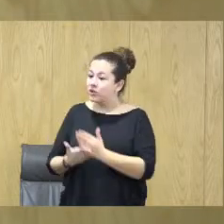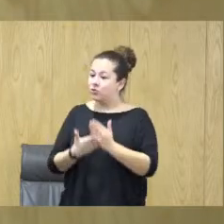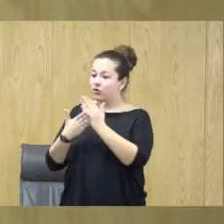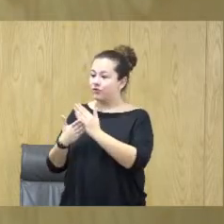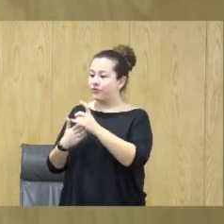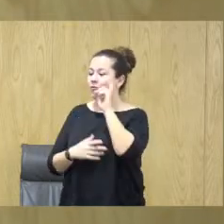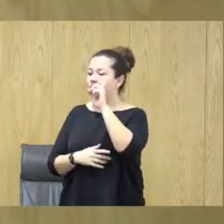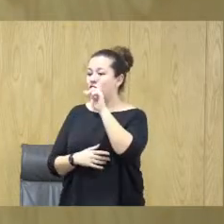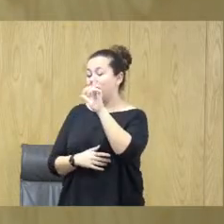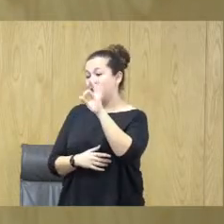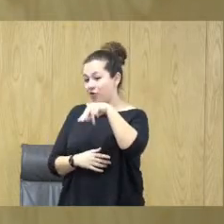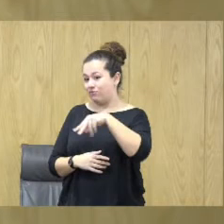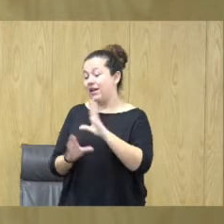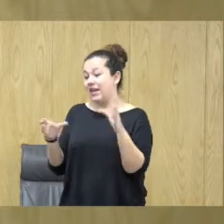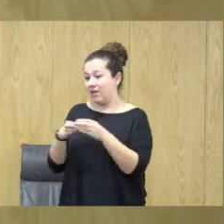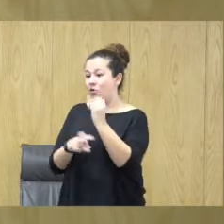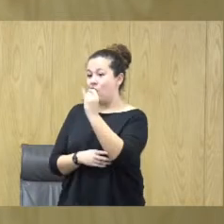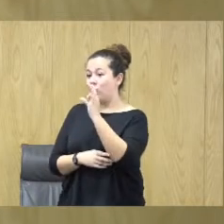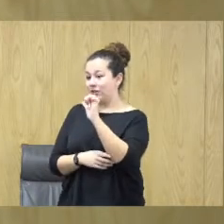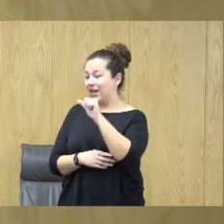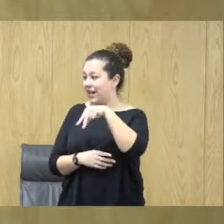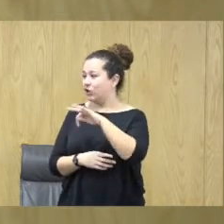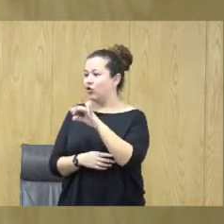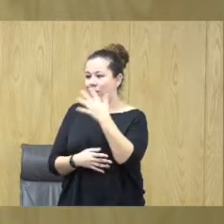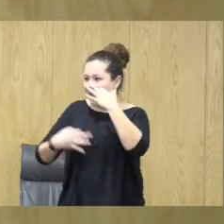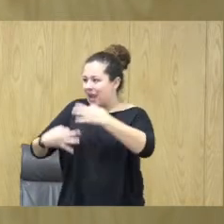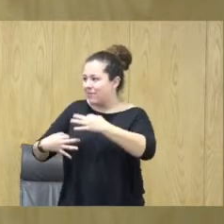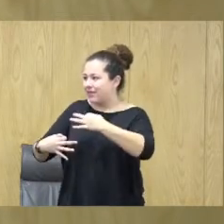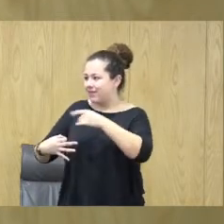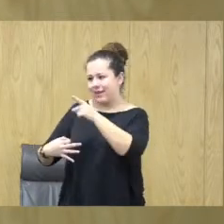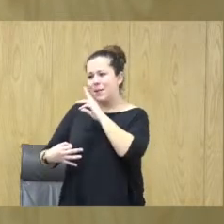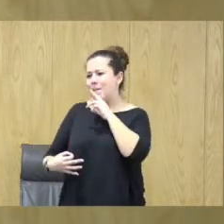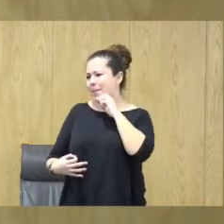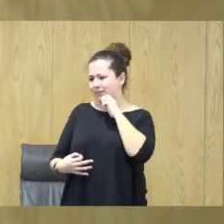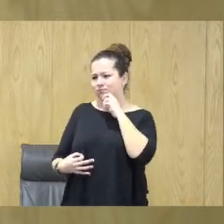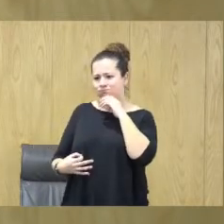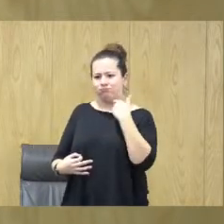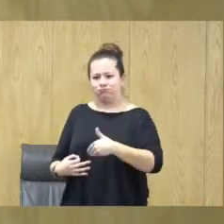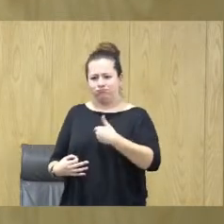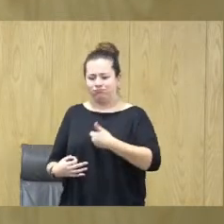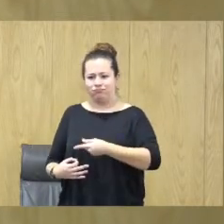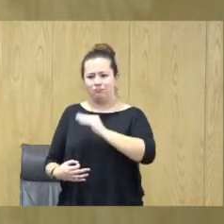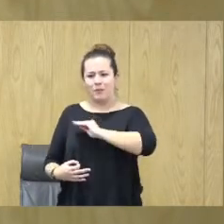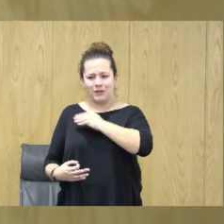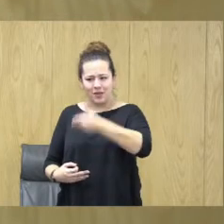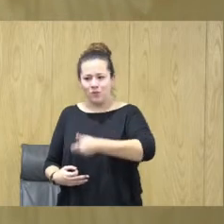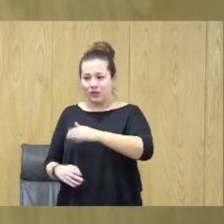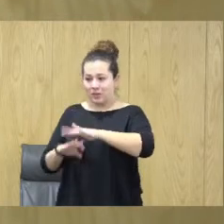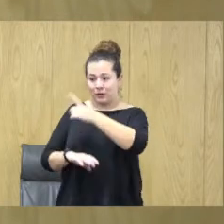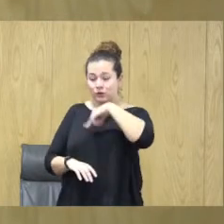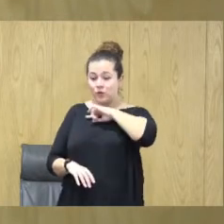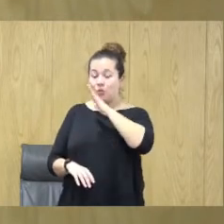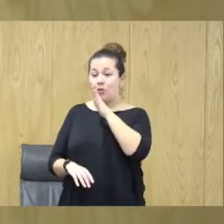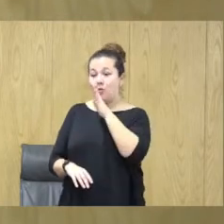y su equipo, José Antonio, que realmente tiene un valor tremendamente importante para nosotros, porque es